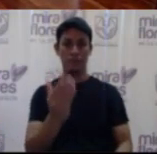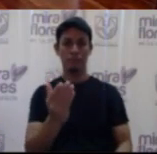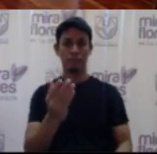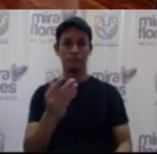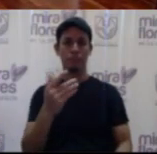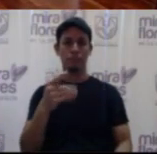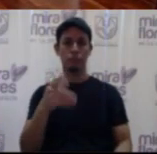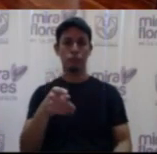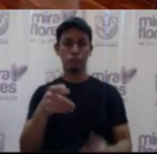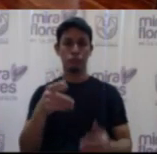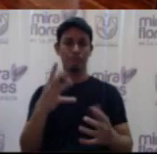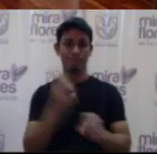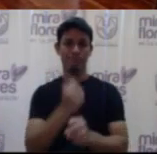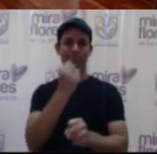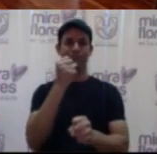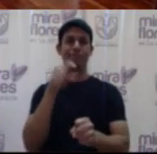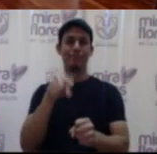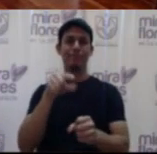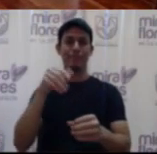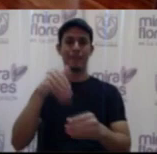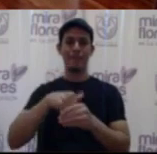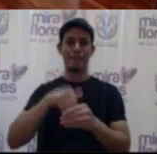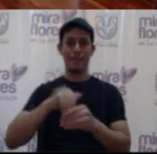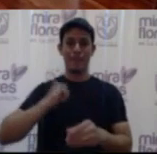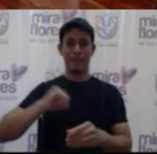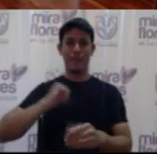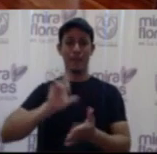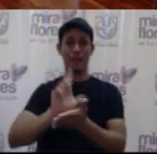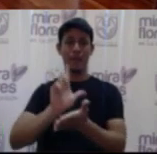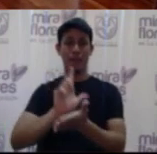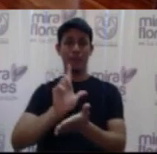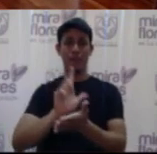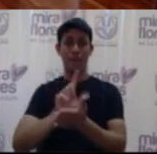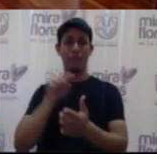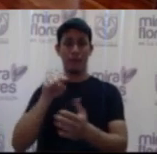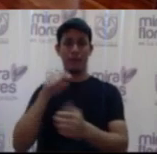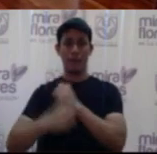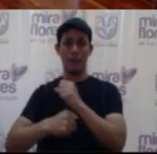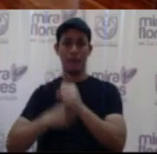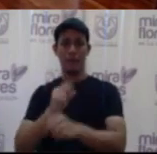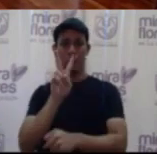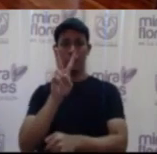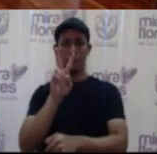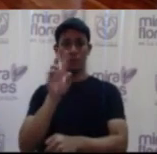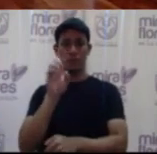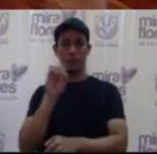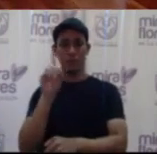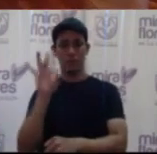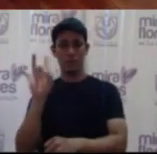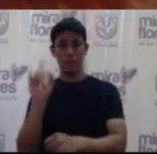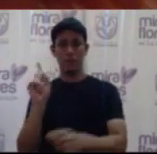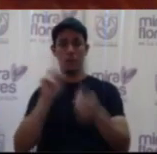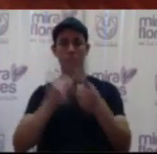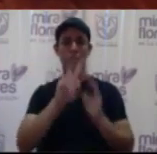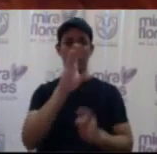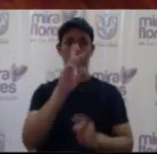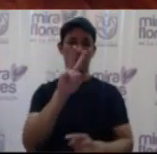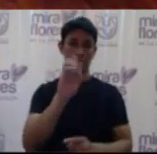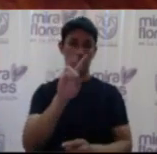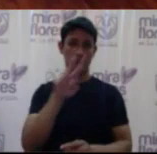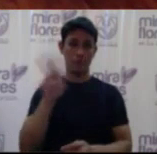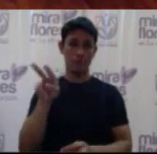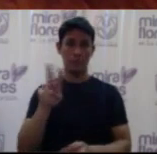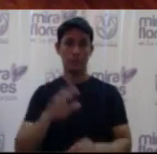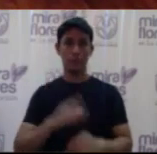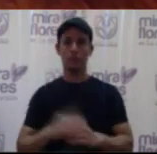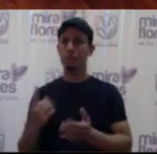sido electo alcalde metropolitano de Lima para el periodo 2019-2022. Al debate. No